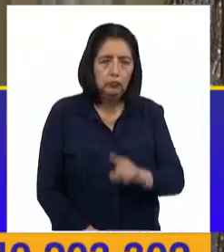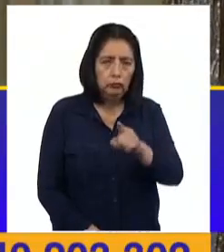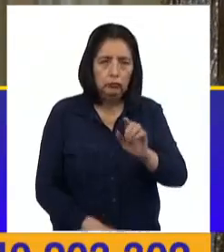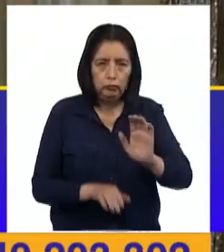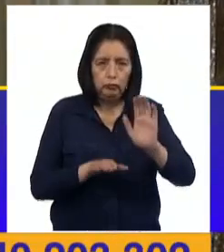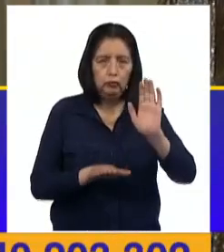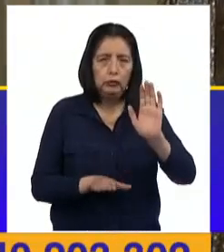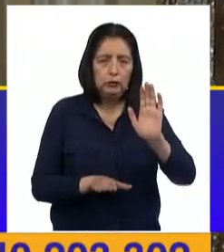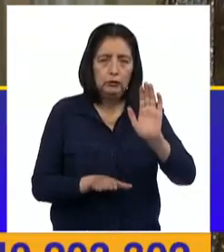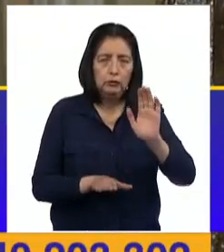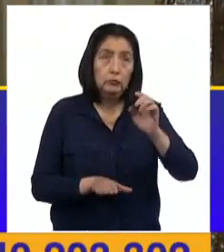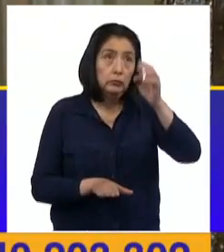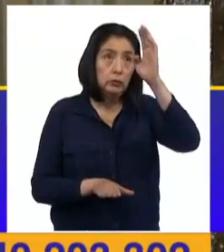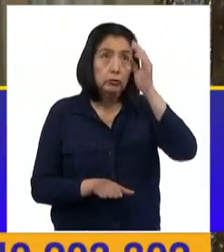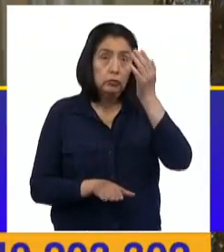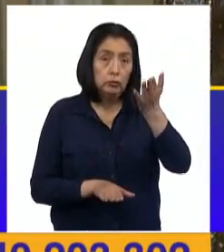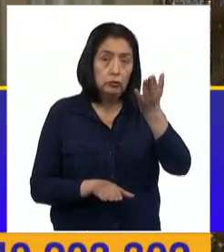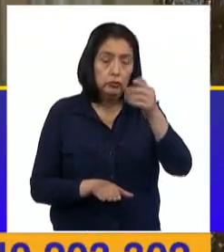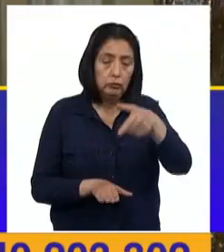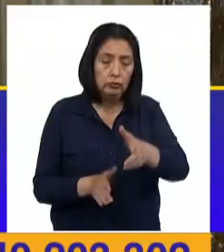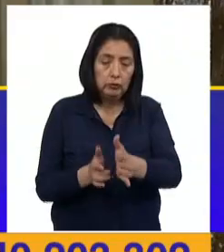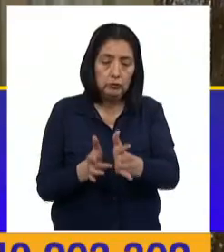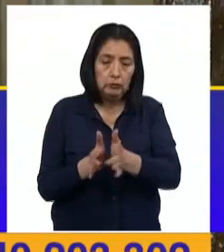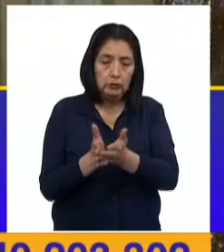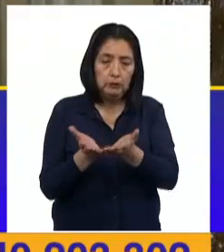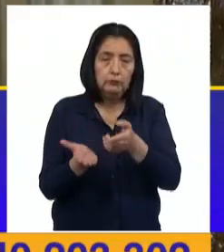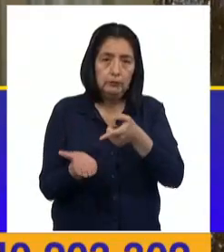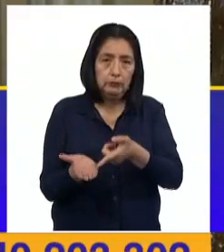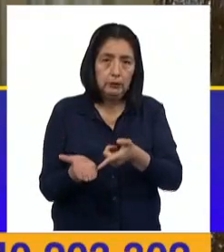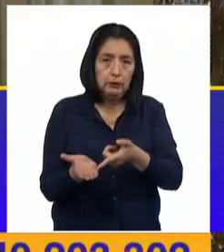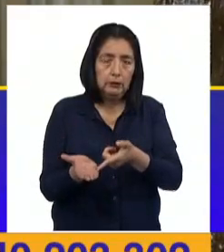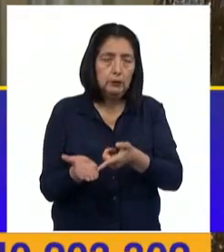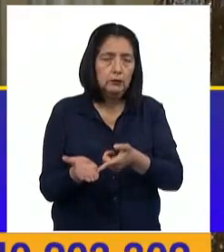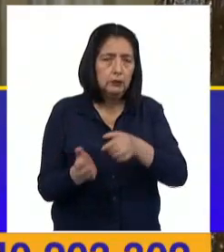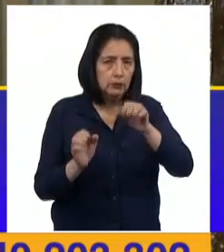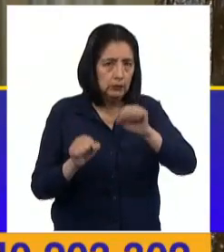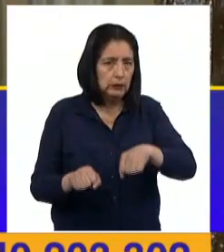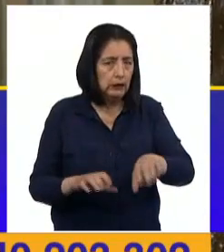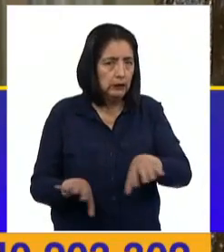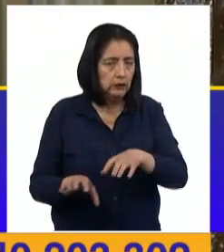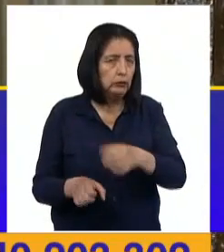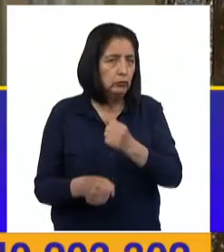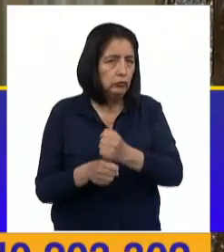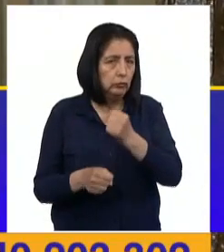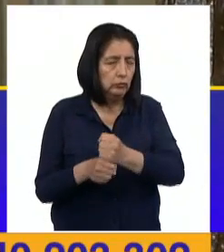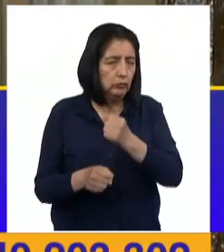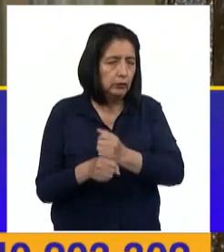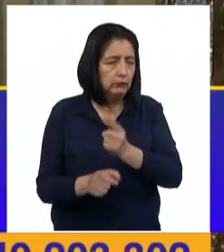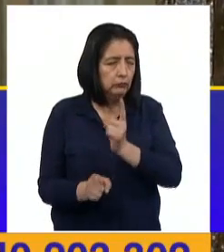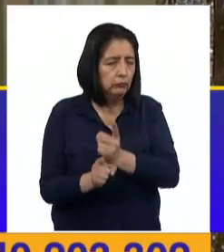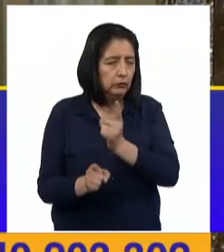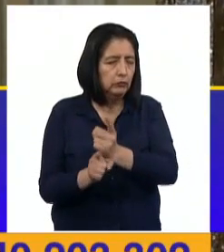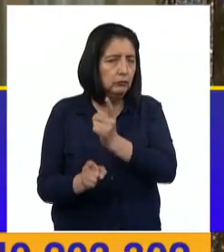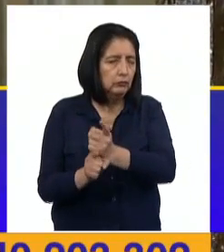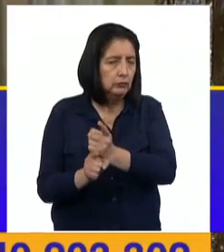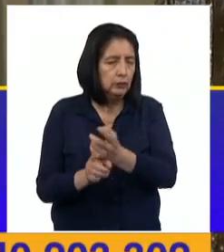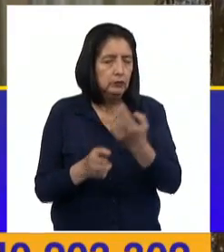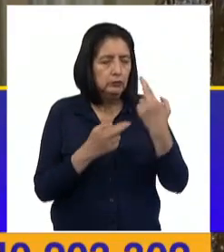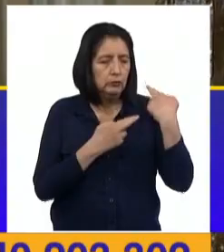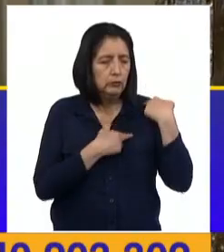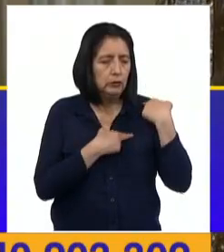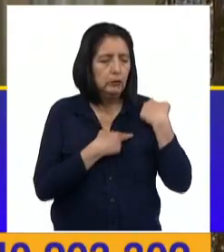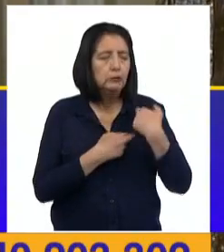juráis por Dios y estos santos evangelios, desempeñar leal y fielmente el encargo